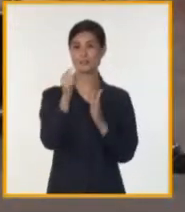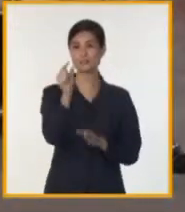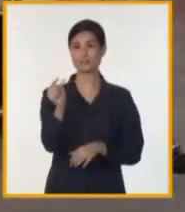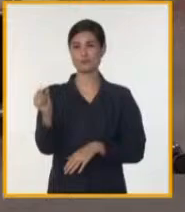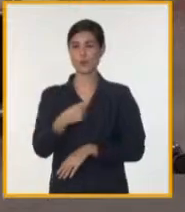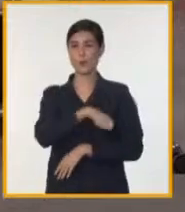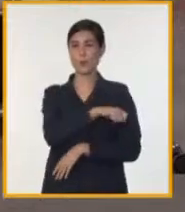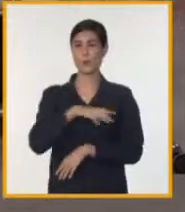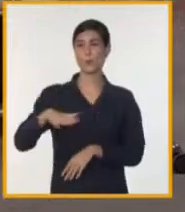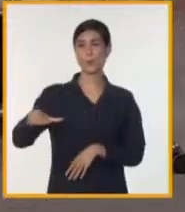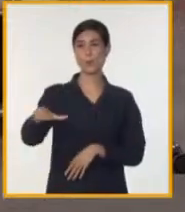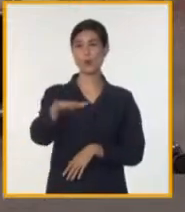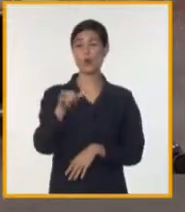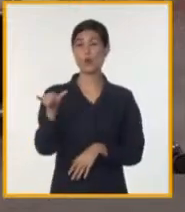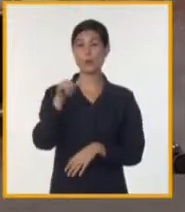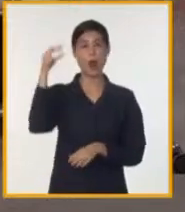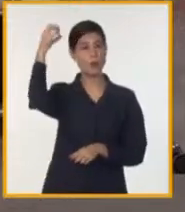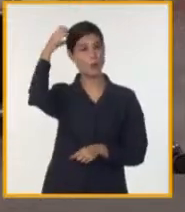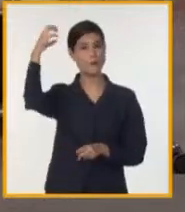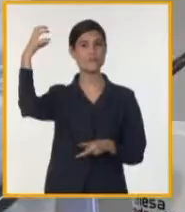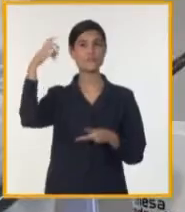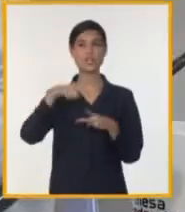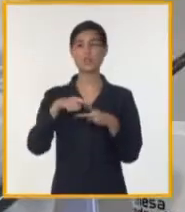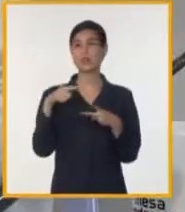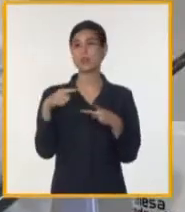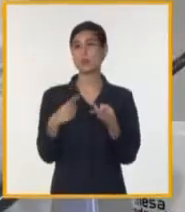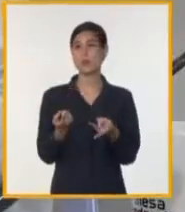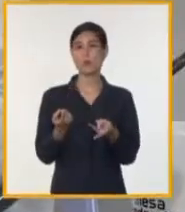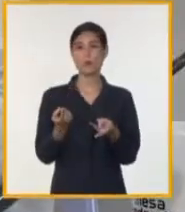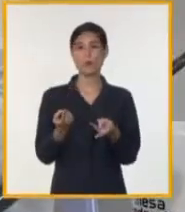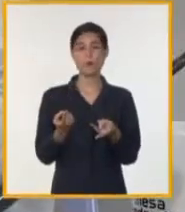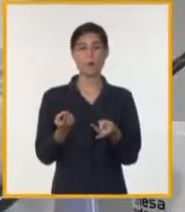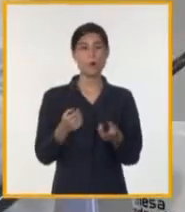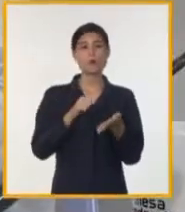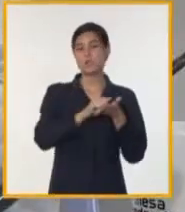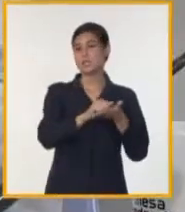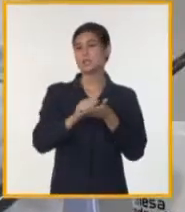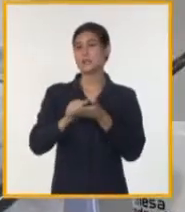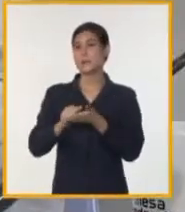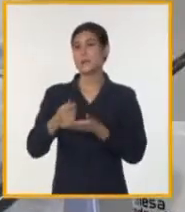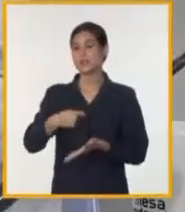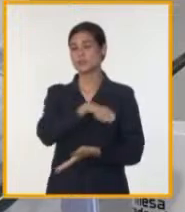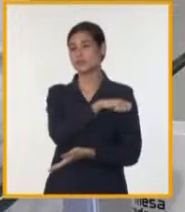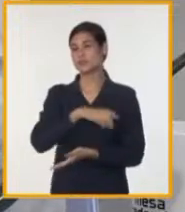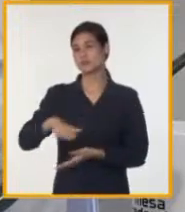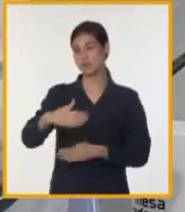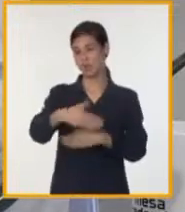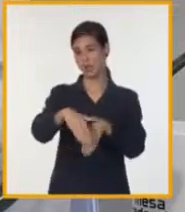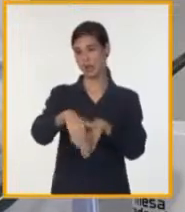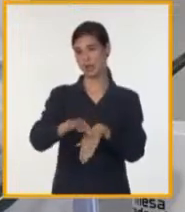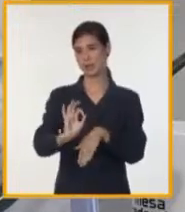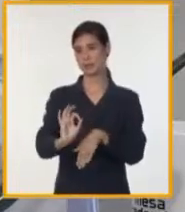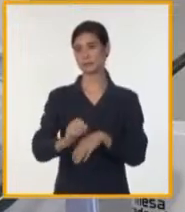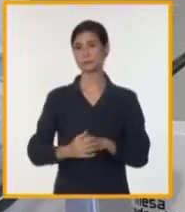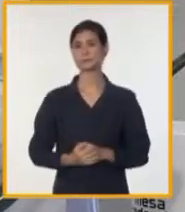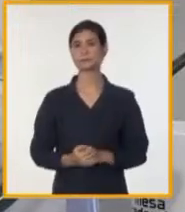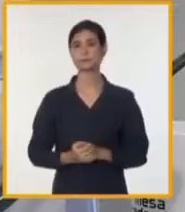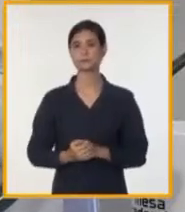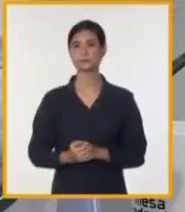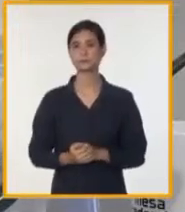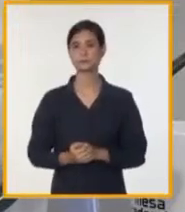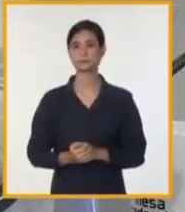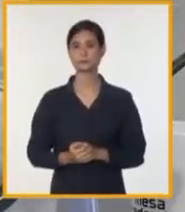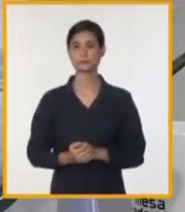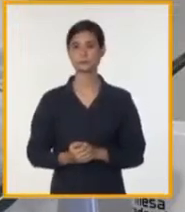empresas locales, que son las que más transportan por los servicios urbanos que ellos realizan. Y en el orden de las cargas